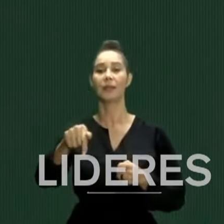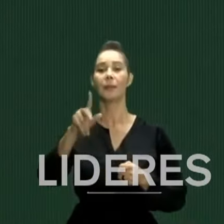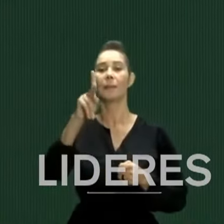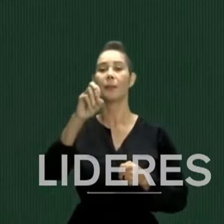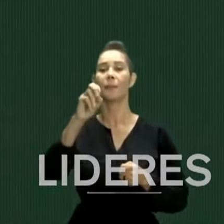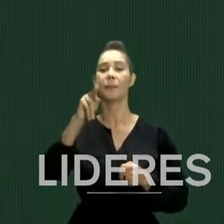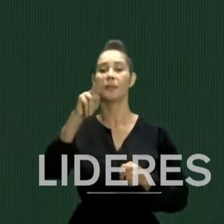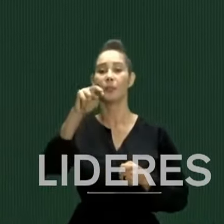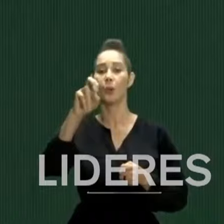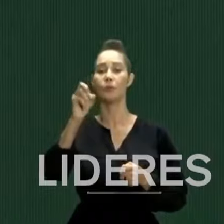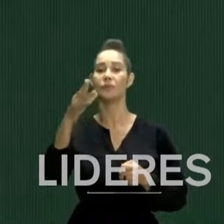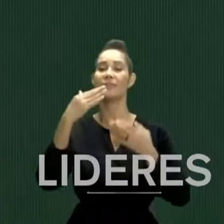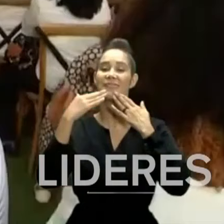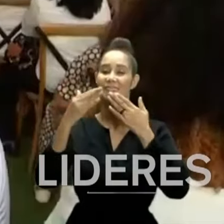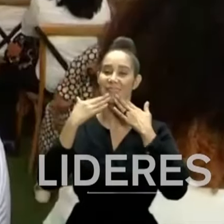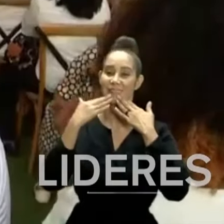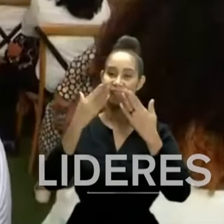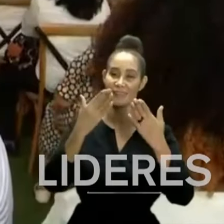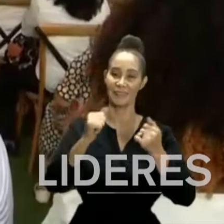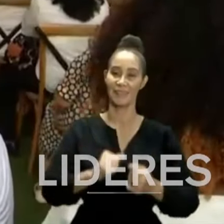Pepino, gracias.